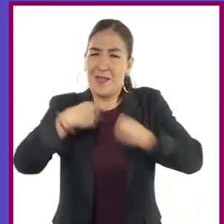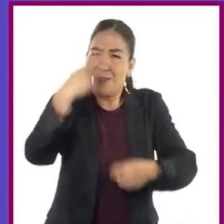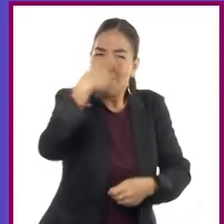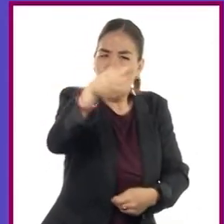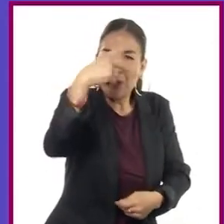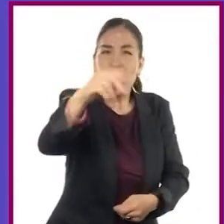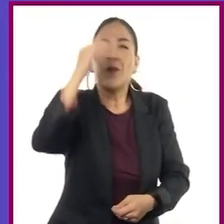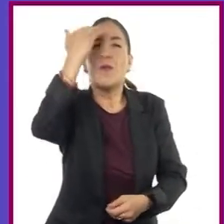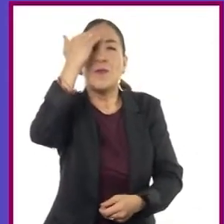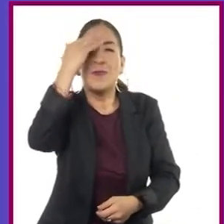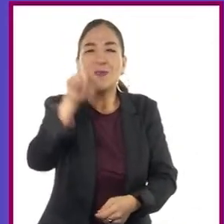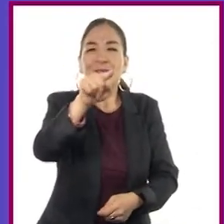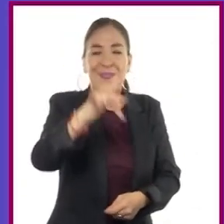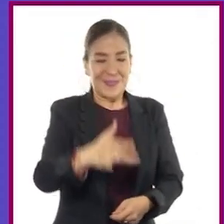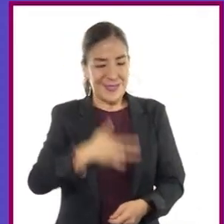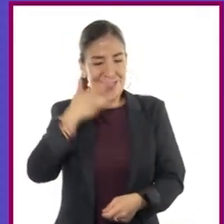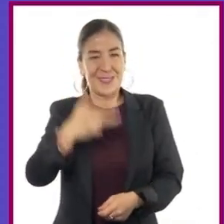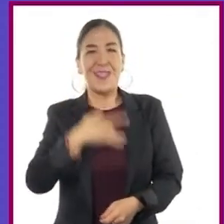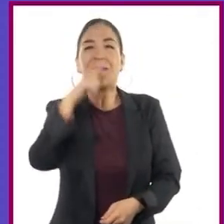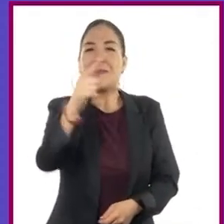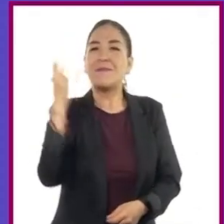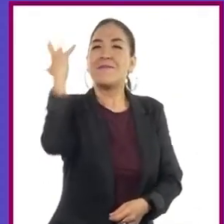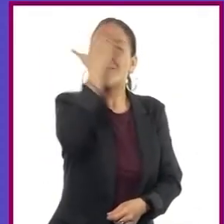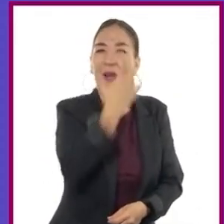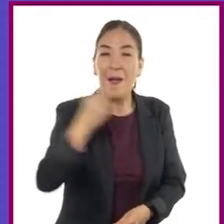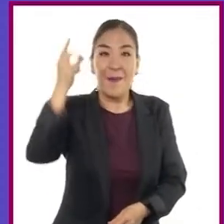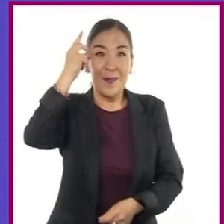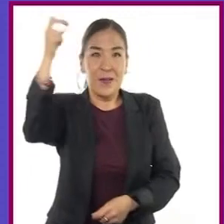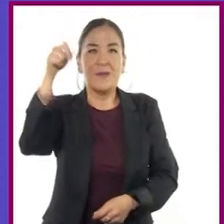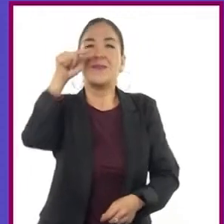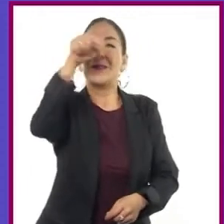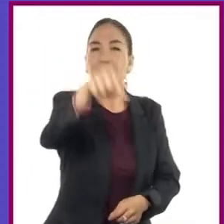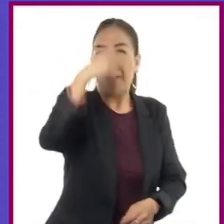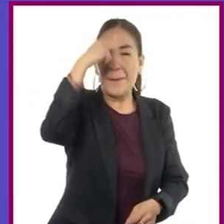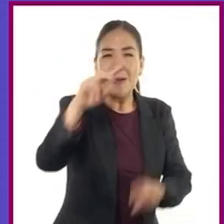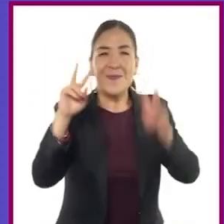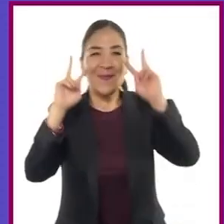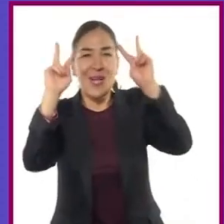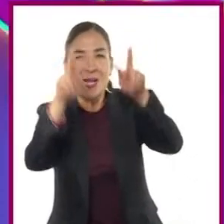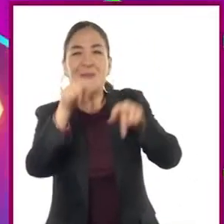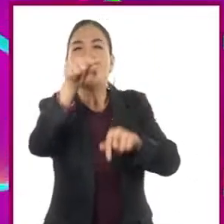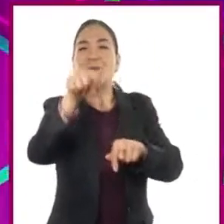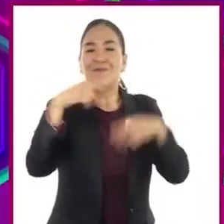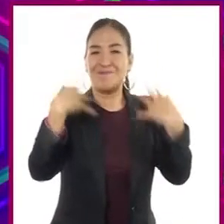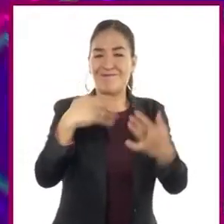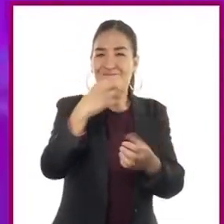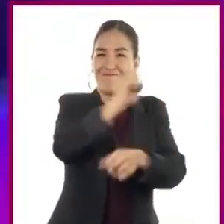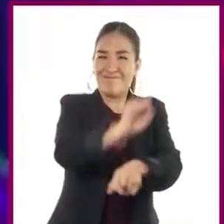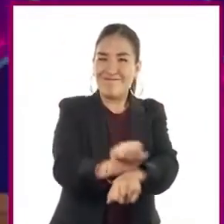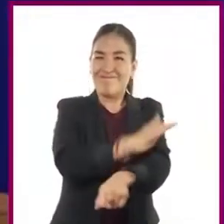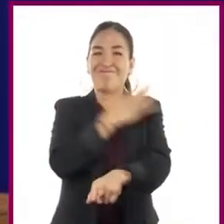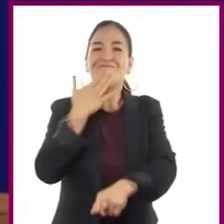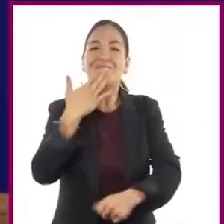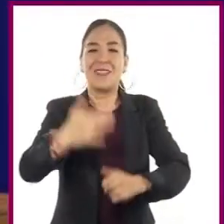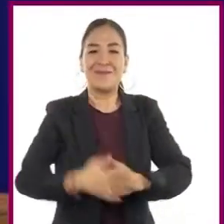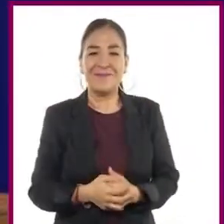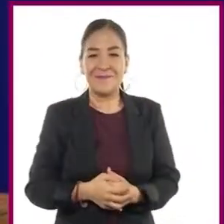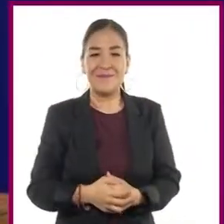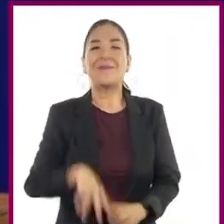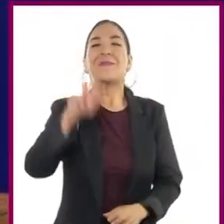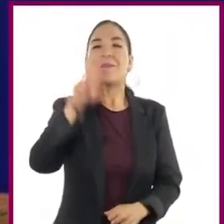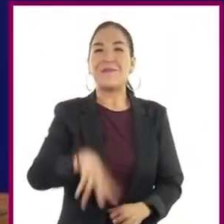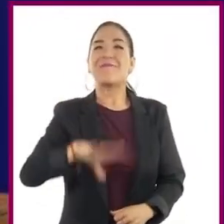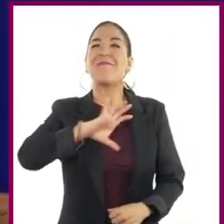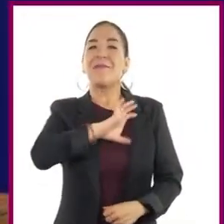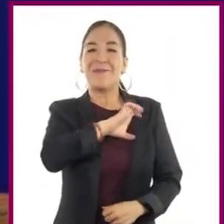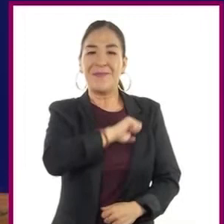la tengas. Tú eres maravilloso. Los dioses esperan para deleitarse en ti. Me encantó.